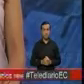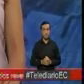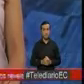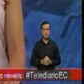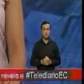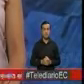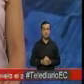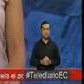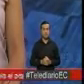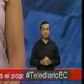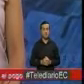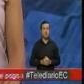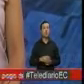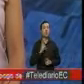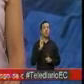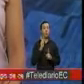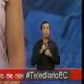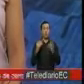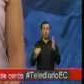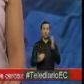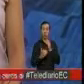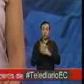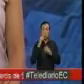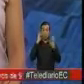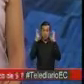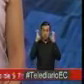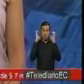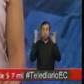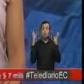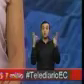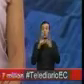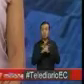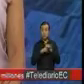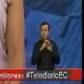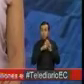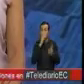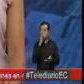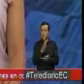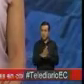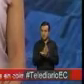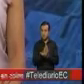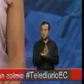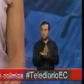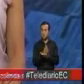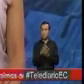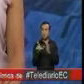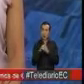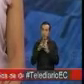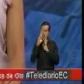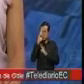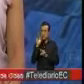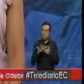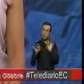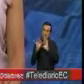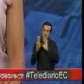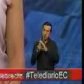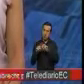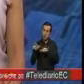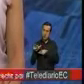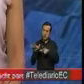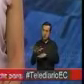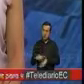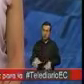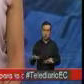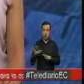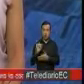Y es que uno de los puntales de la nueva política minera del Ecuador es el combate a la actividad ilegal. En eso se basan las acciones en zonas como Buenos Aires,